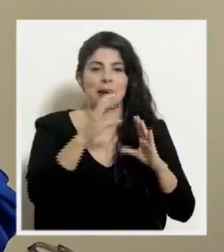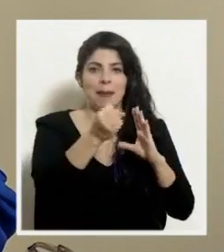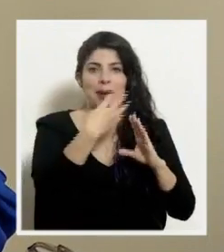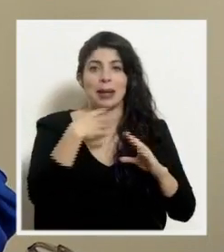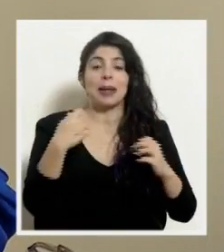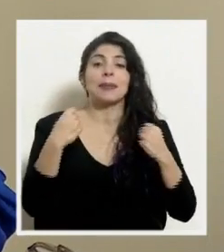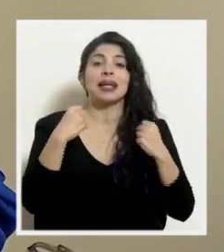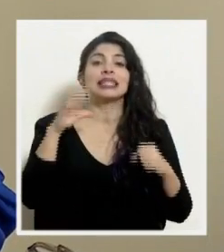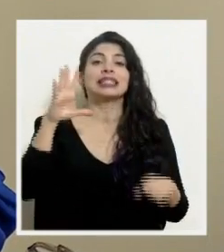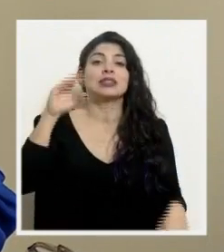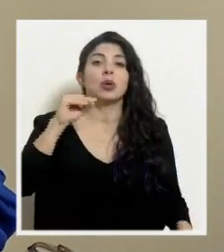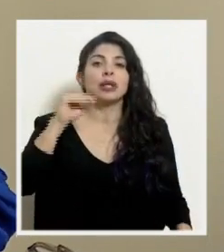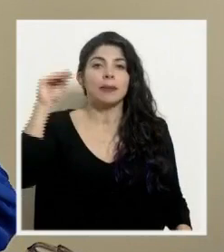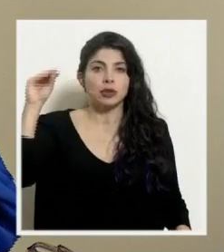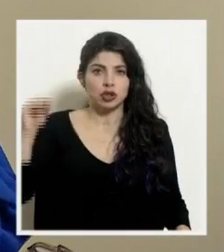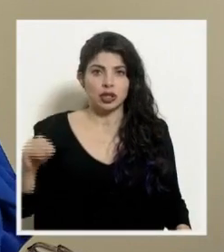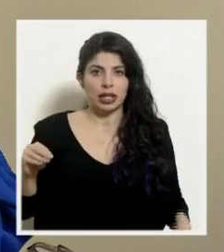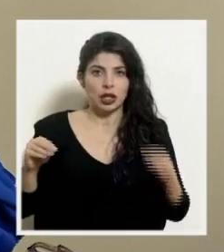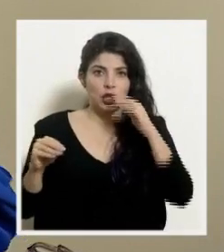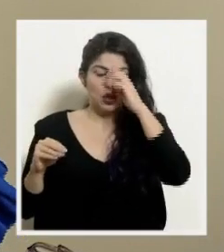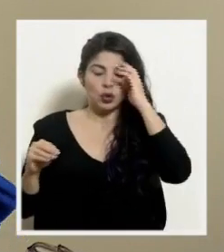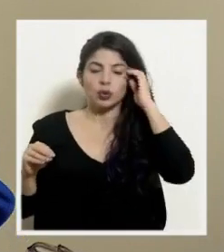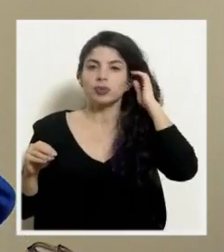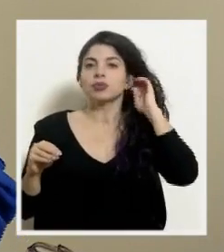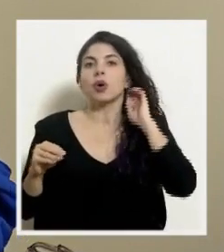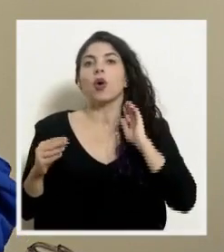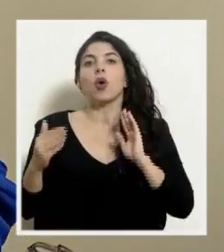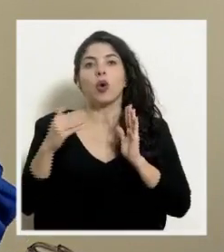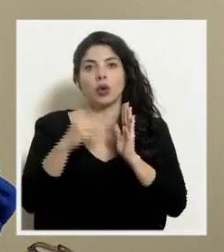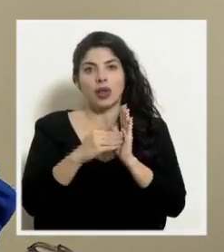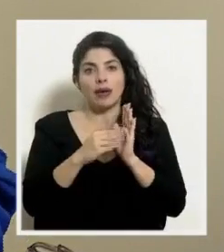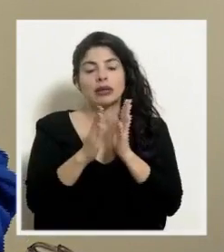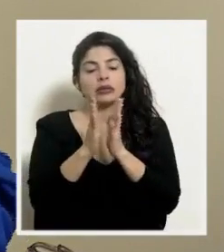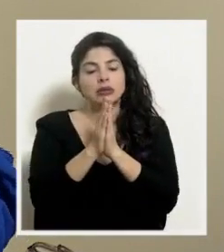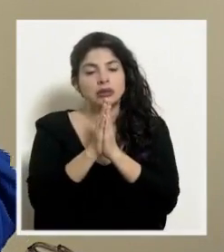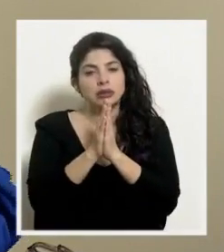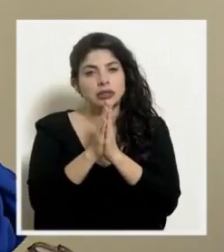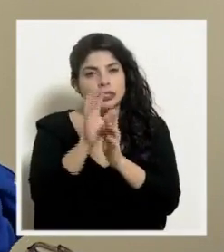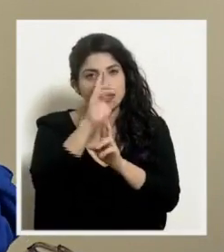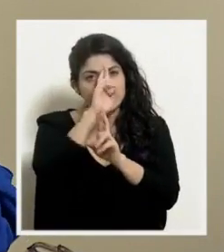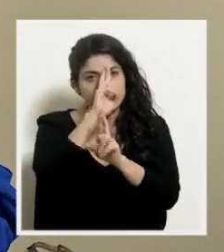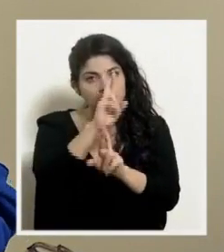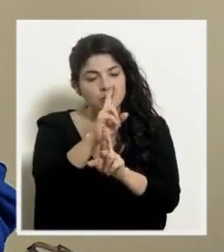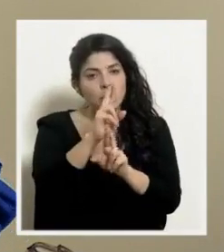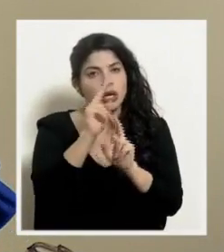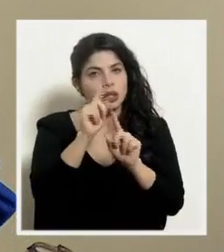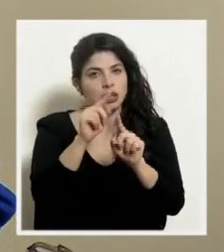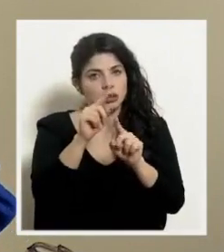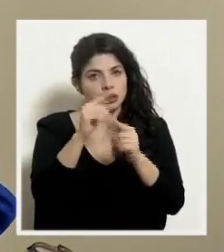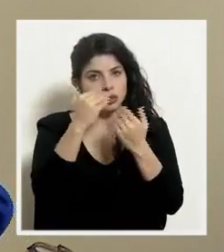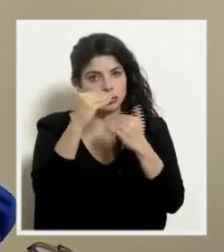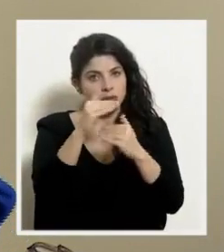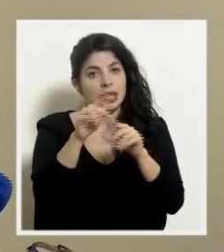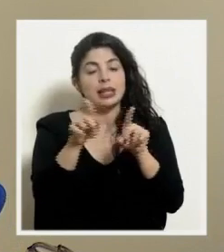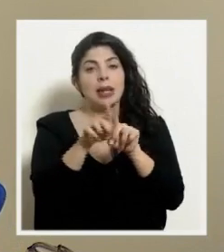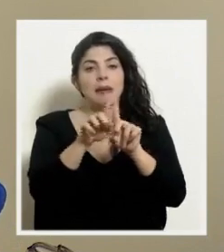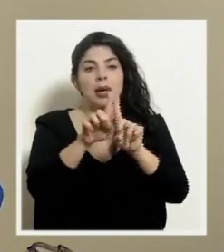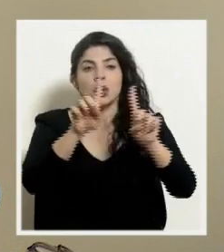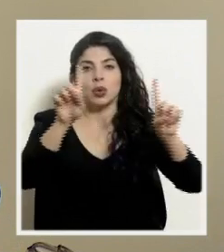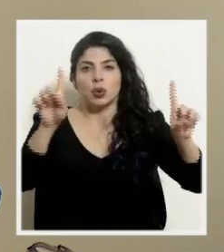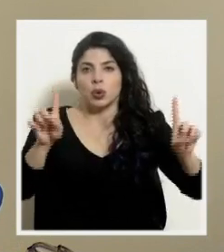están al 50%, ¿verdad? Una vez más con el ruego de que se respeten estos aforos y los